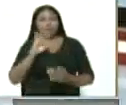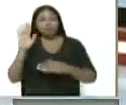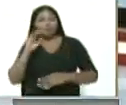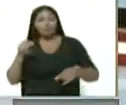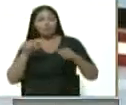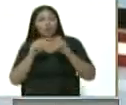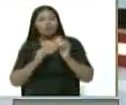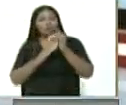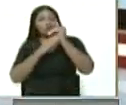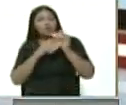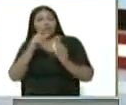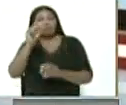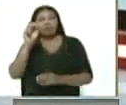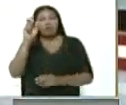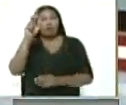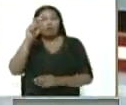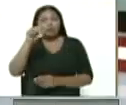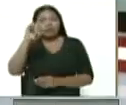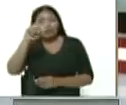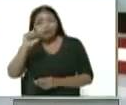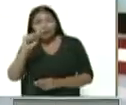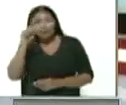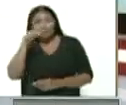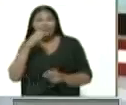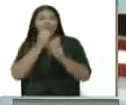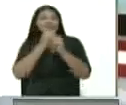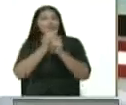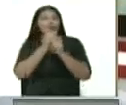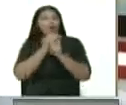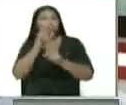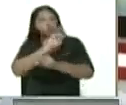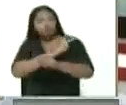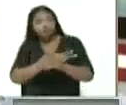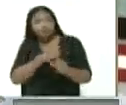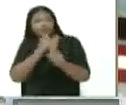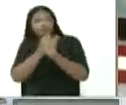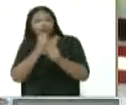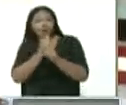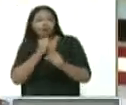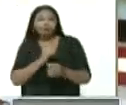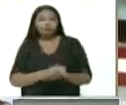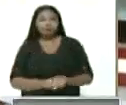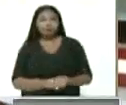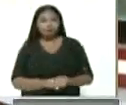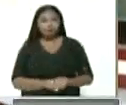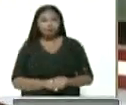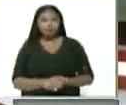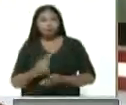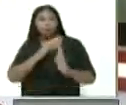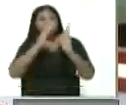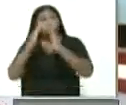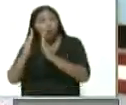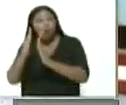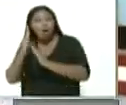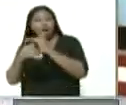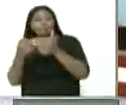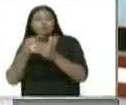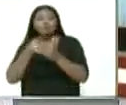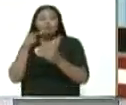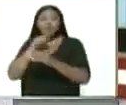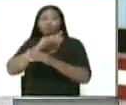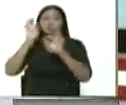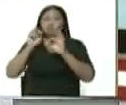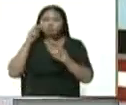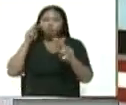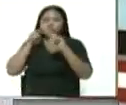rectora tania d amelio de trabajo de suerte de trabajo una organización a nuestro modo de